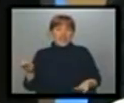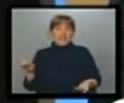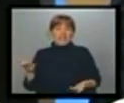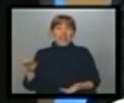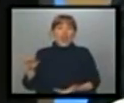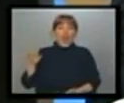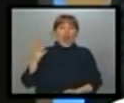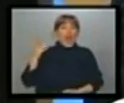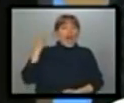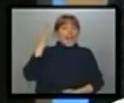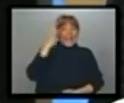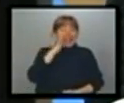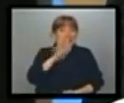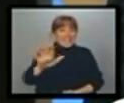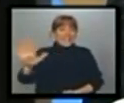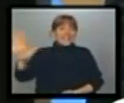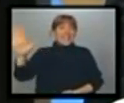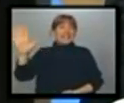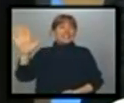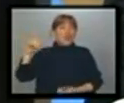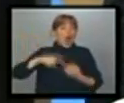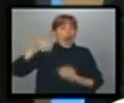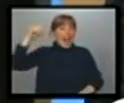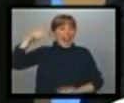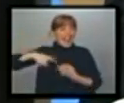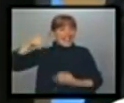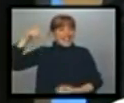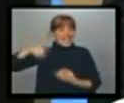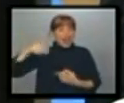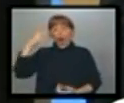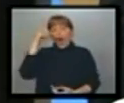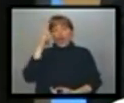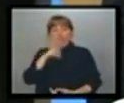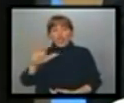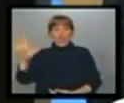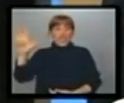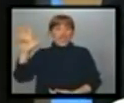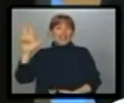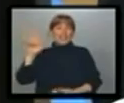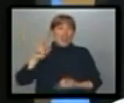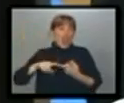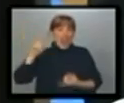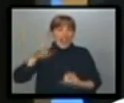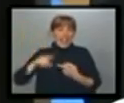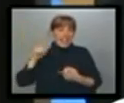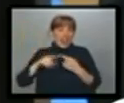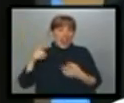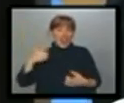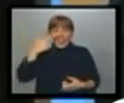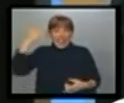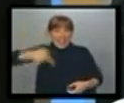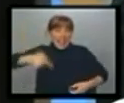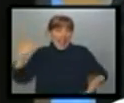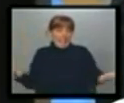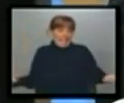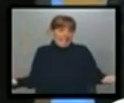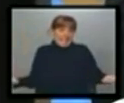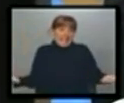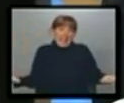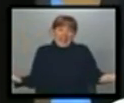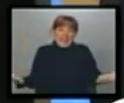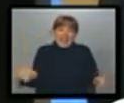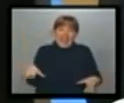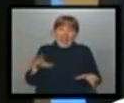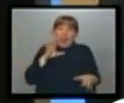gasoil. Es para mover la máquina, el tractor, en una jornada muy intensa de cosecha, con lo cual ahí el campo no puede hacer demasiado. Y